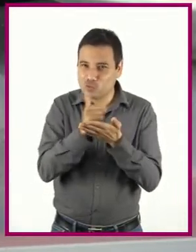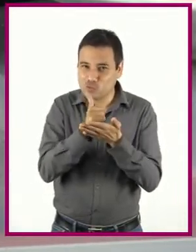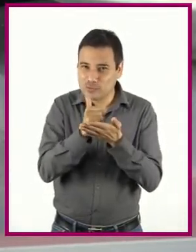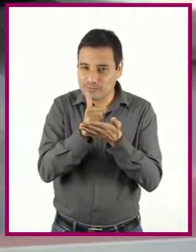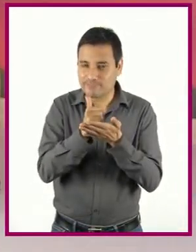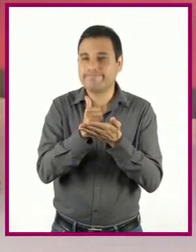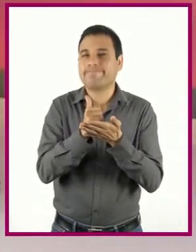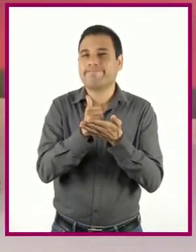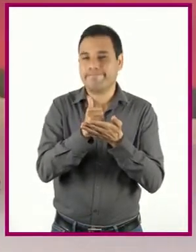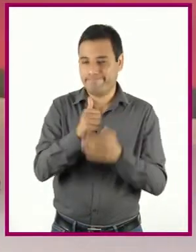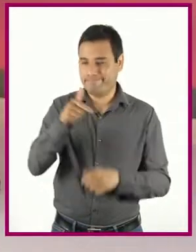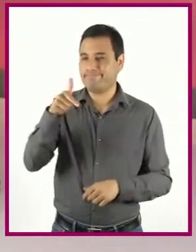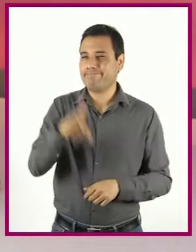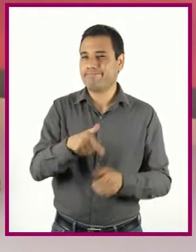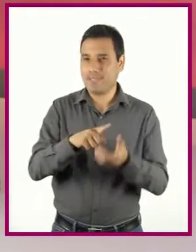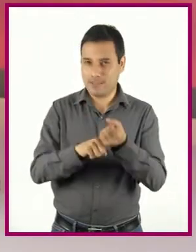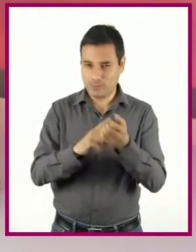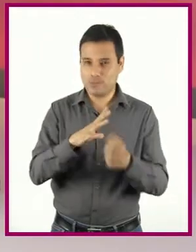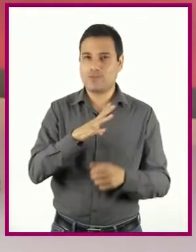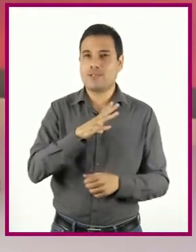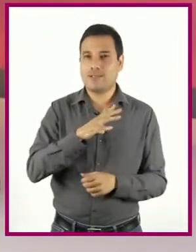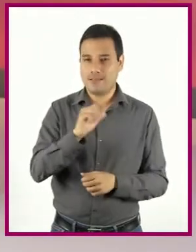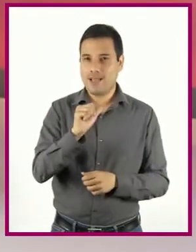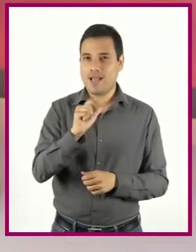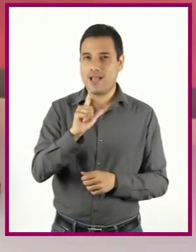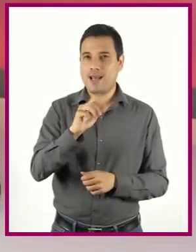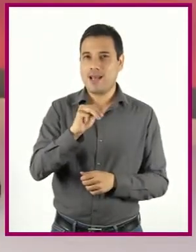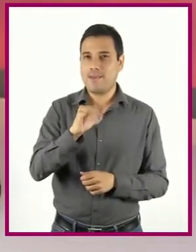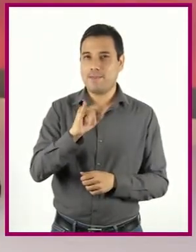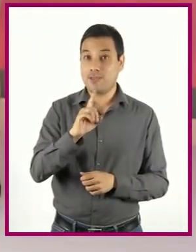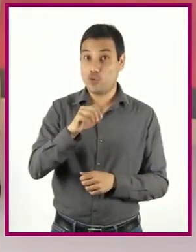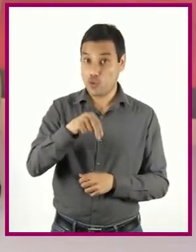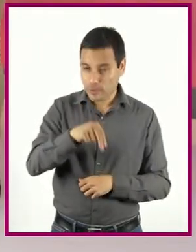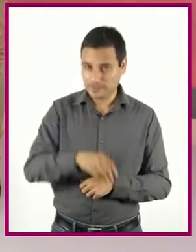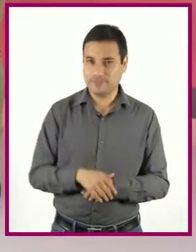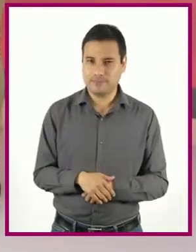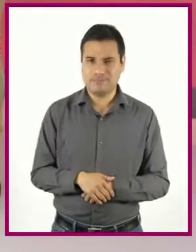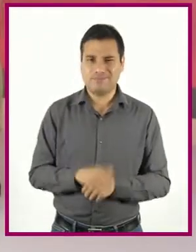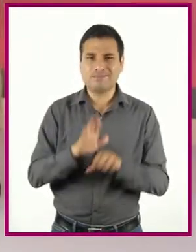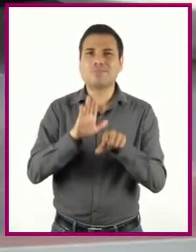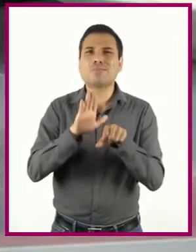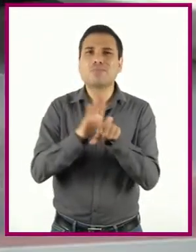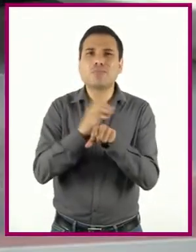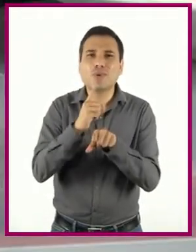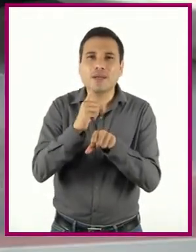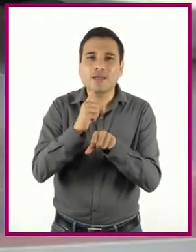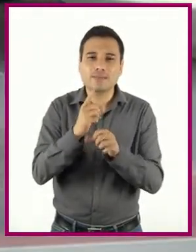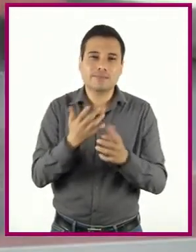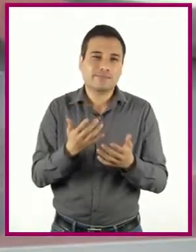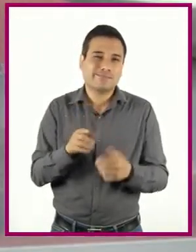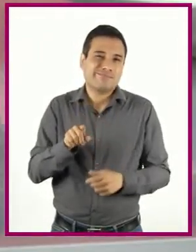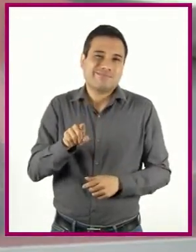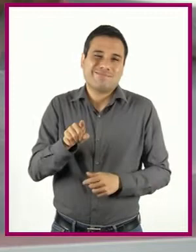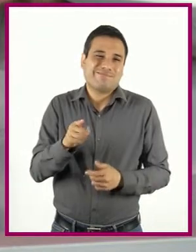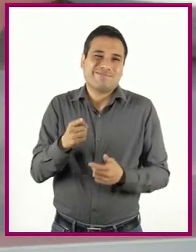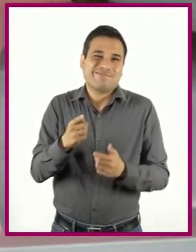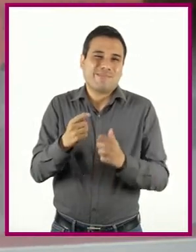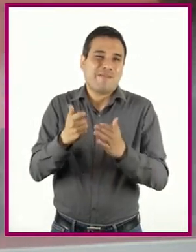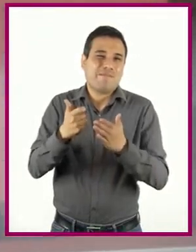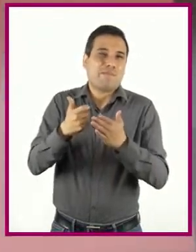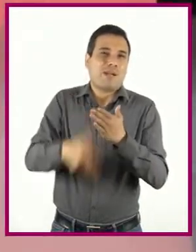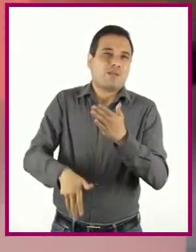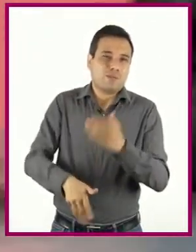ellos. Para estos productos, adicionar almidón hace que sean más baratos. Permíteme ahora